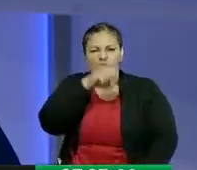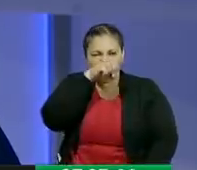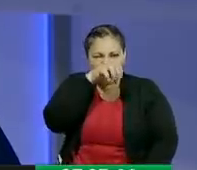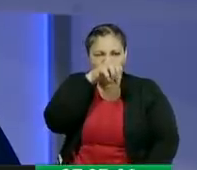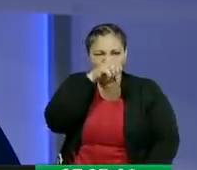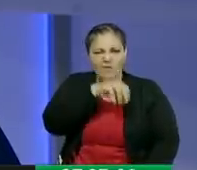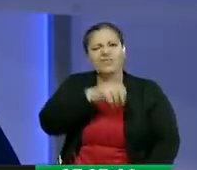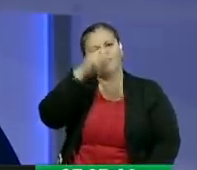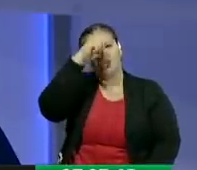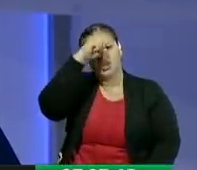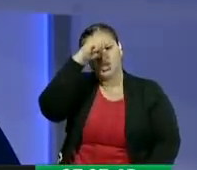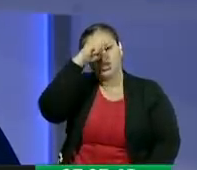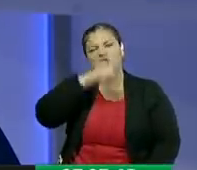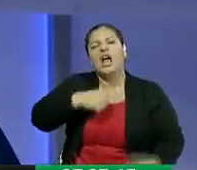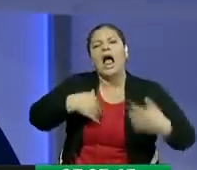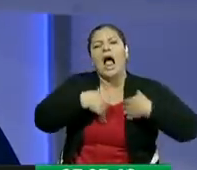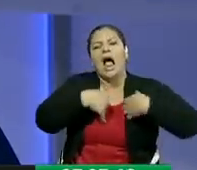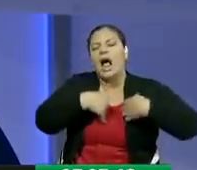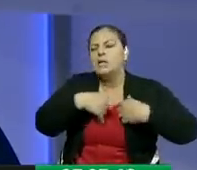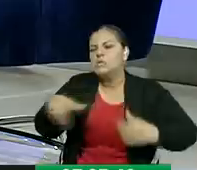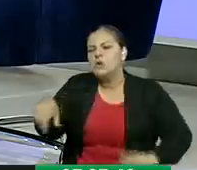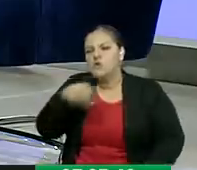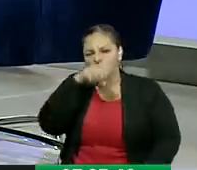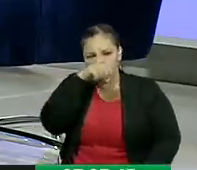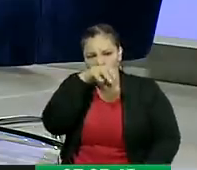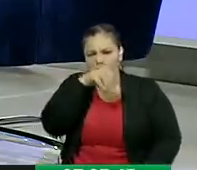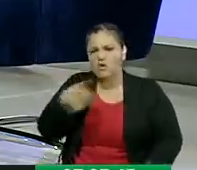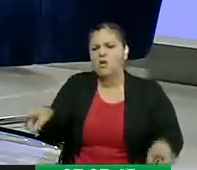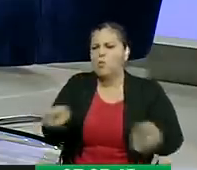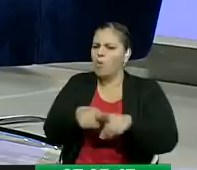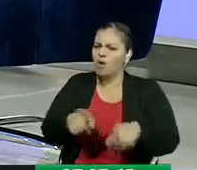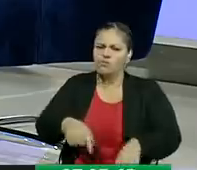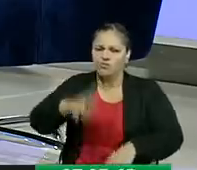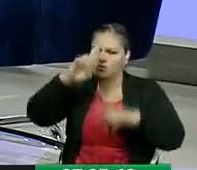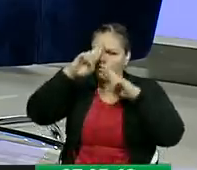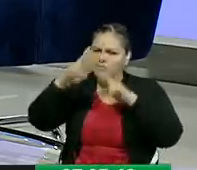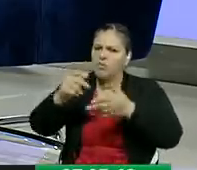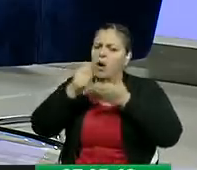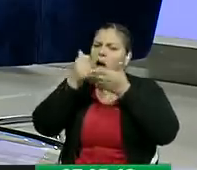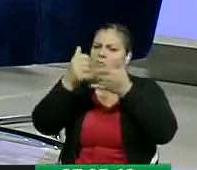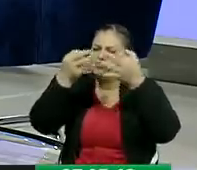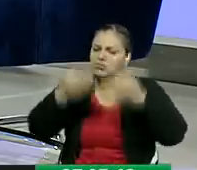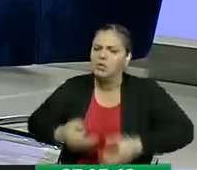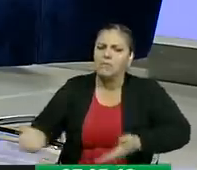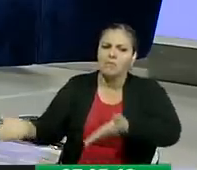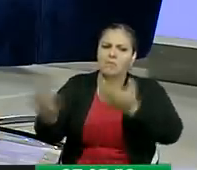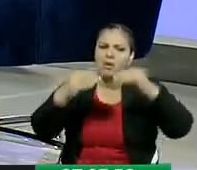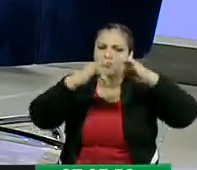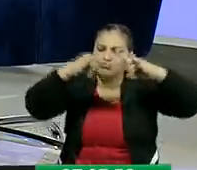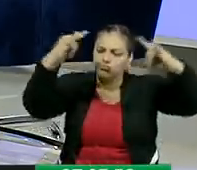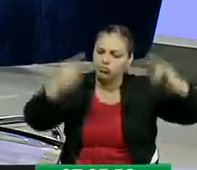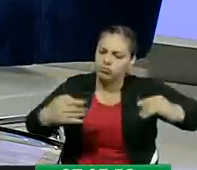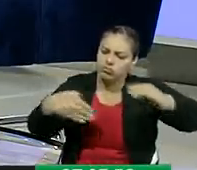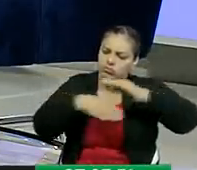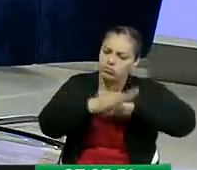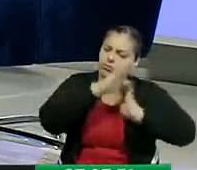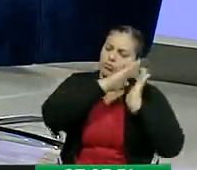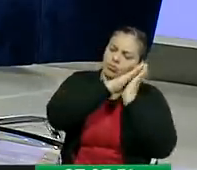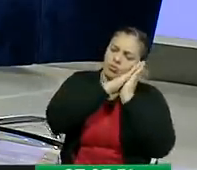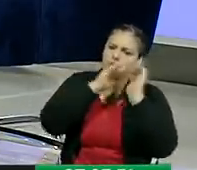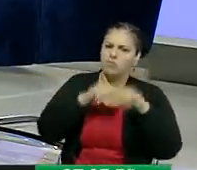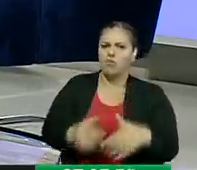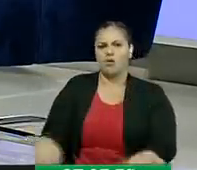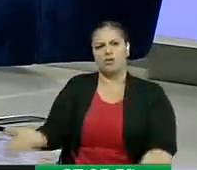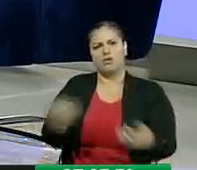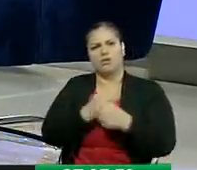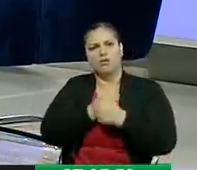recibió sean mejor tratados? Doctor, le agradecemos muchísimo. El tiempo de la entrevista encantado. Ha concluido y sus opiniones siempre son muy válidas muy y nos gentil.